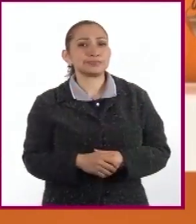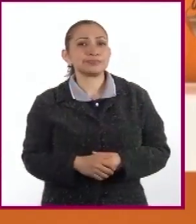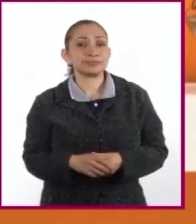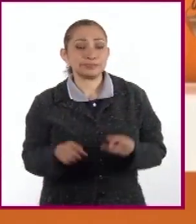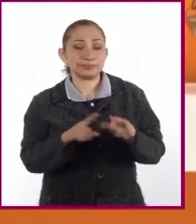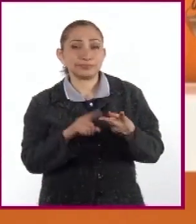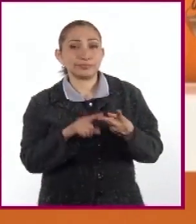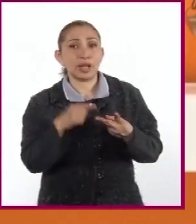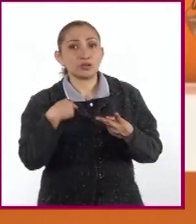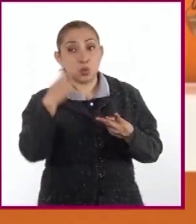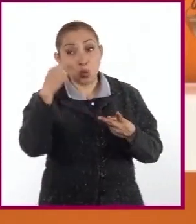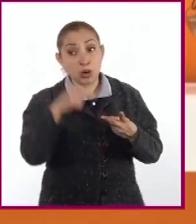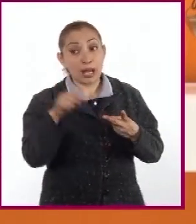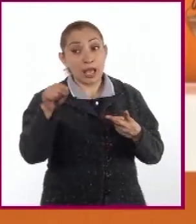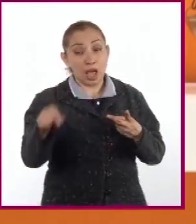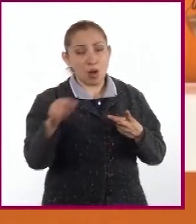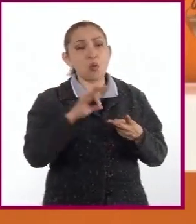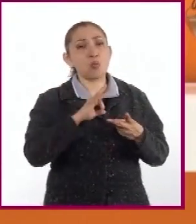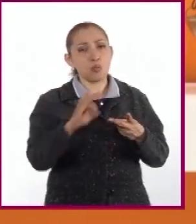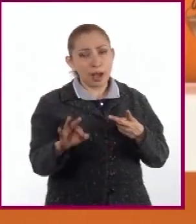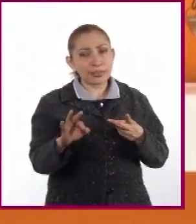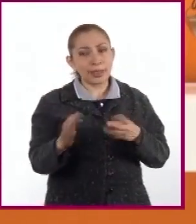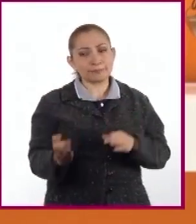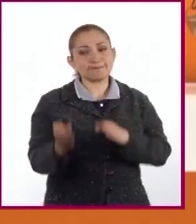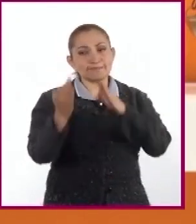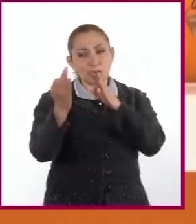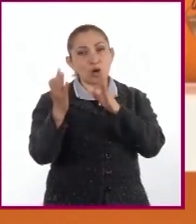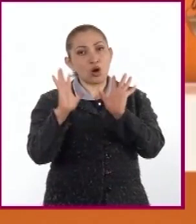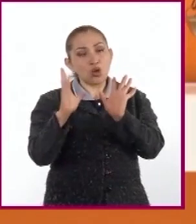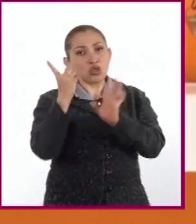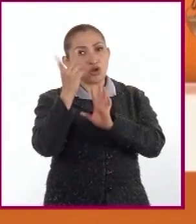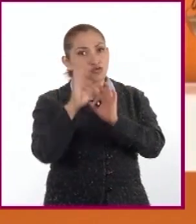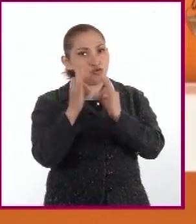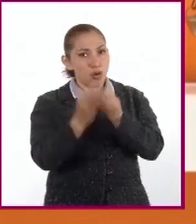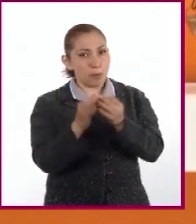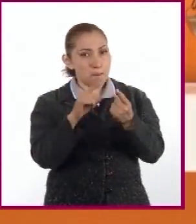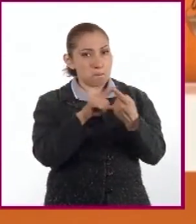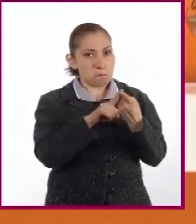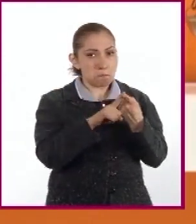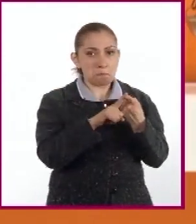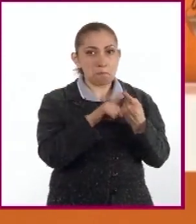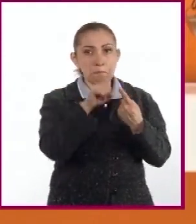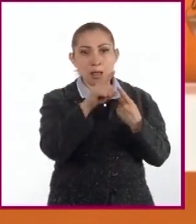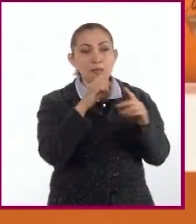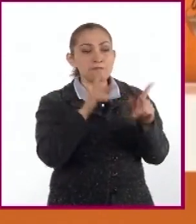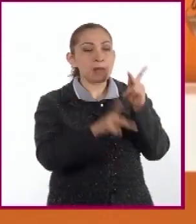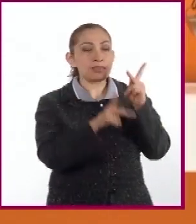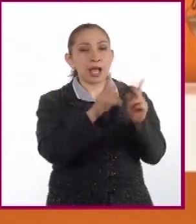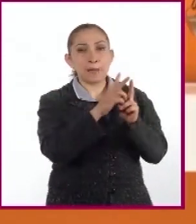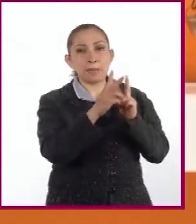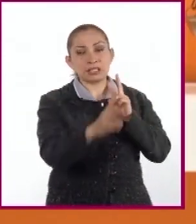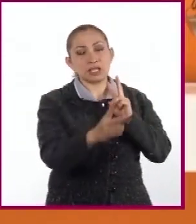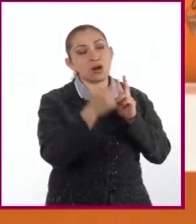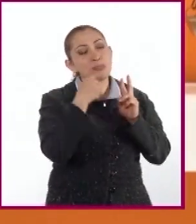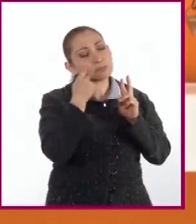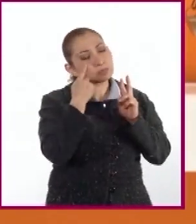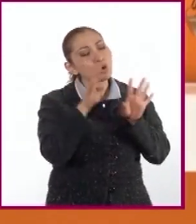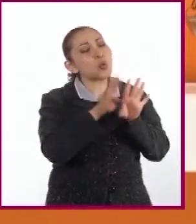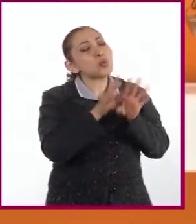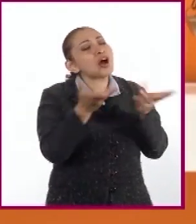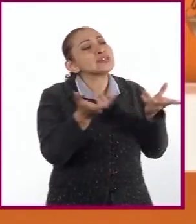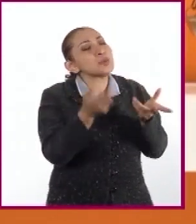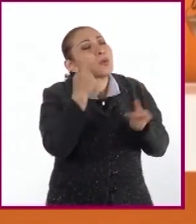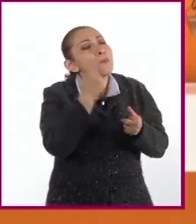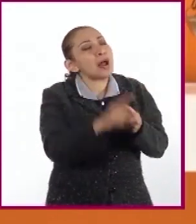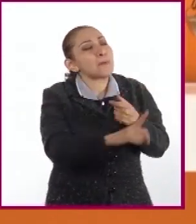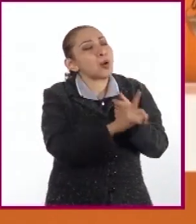Segundo, considero que lo podría enfrentar con dos estrategias. La primera, dialogar con sus vecinos y ver cuál es el